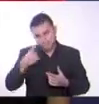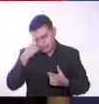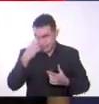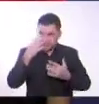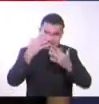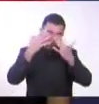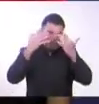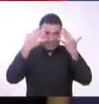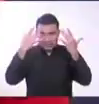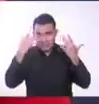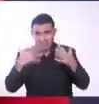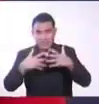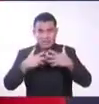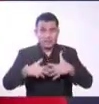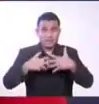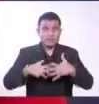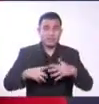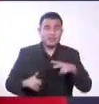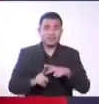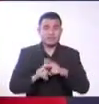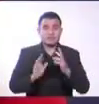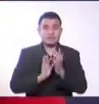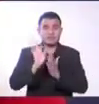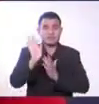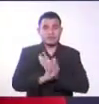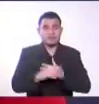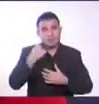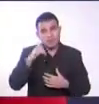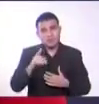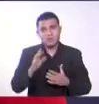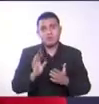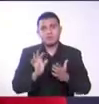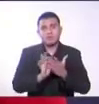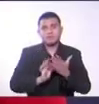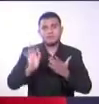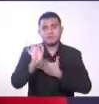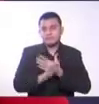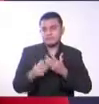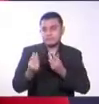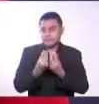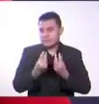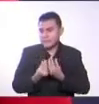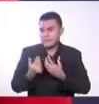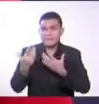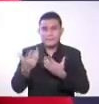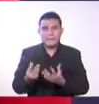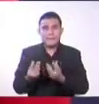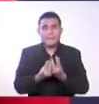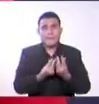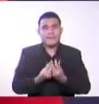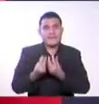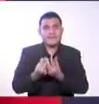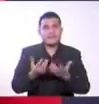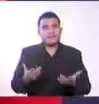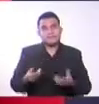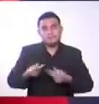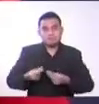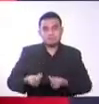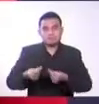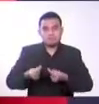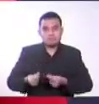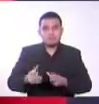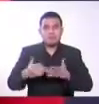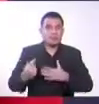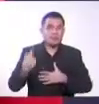empresas mismas, y hay proyectos, por ejemplo, programas sociales de apoyo social en el que destinan ciertos fondos para